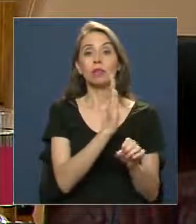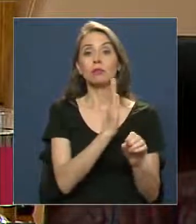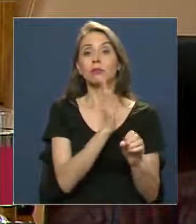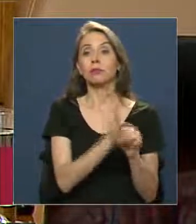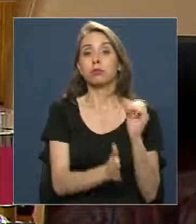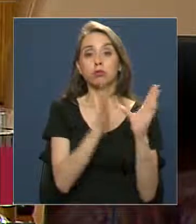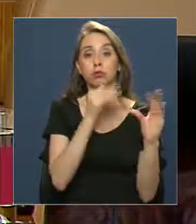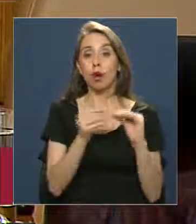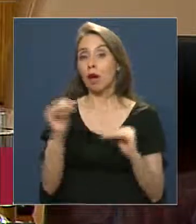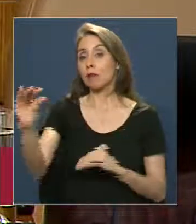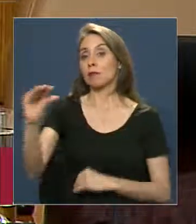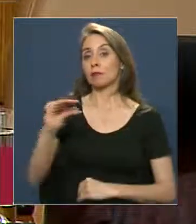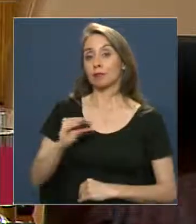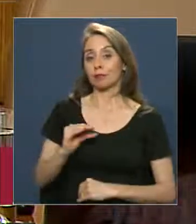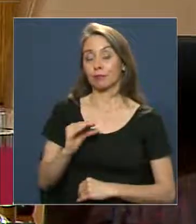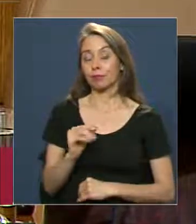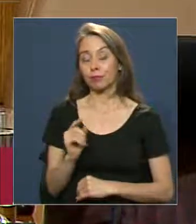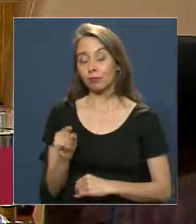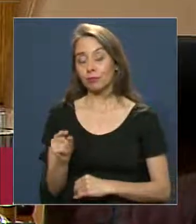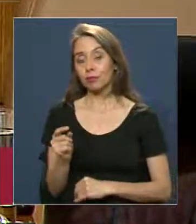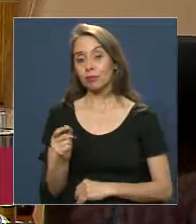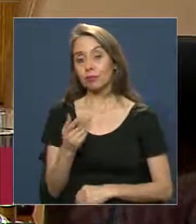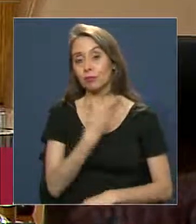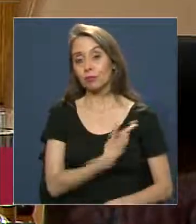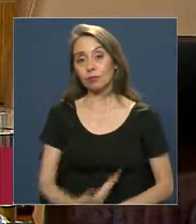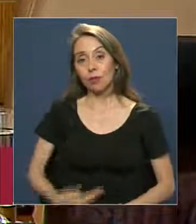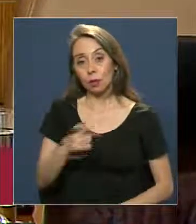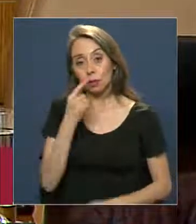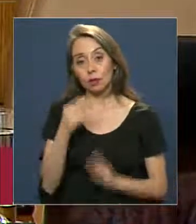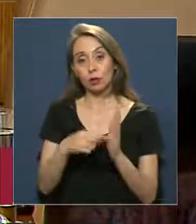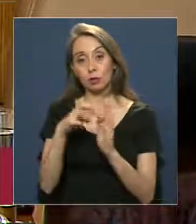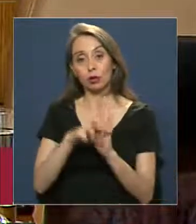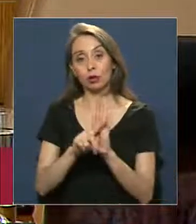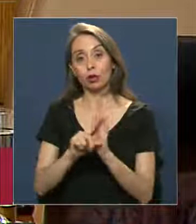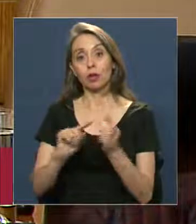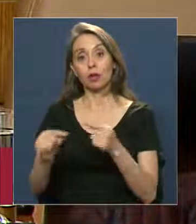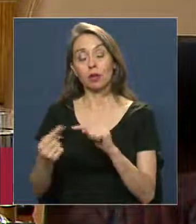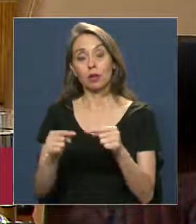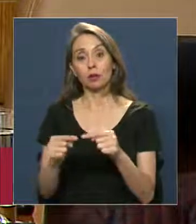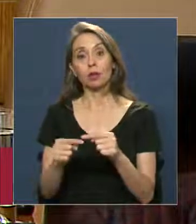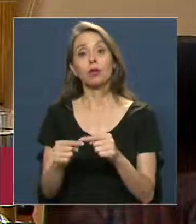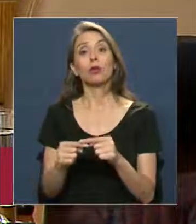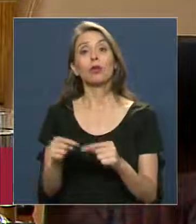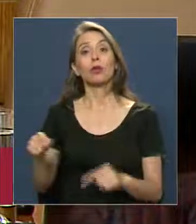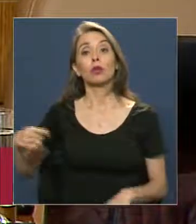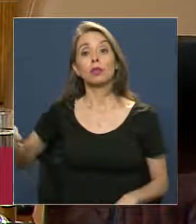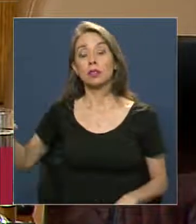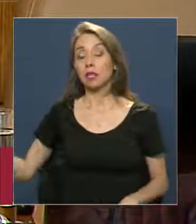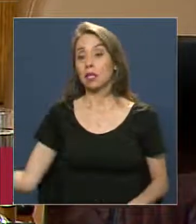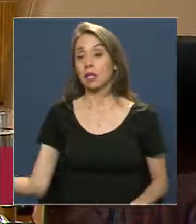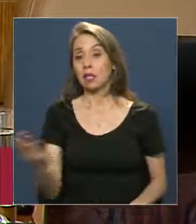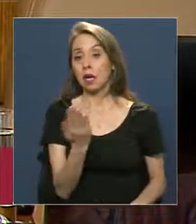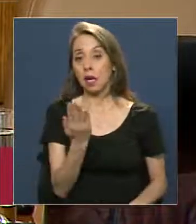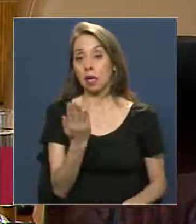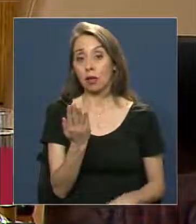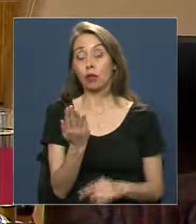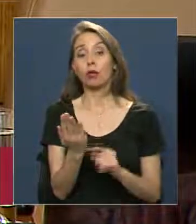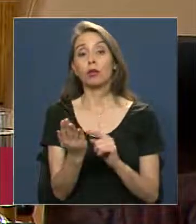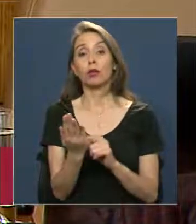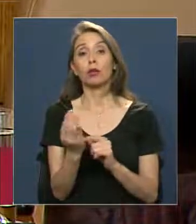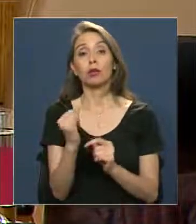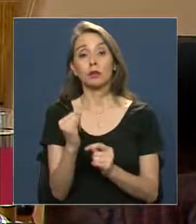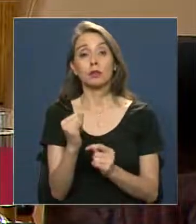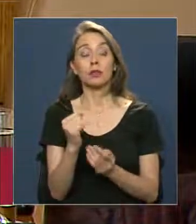valorar, presidente, que se haya puesto en discusión y que podamos votar este proyecto, que ya viene el Senado nuevamente, y por lo tanto, estas ayudas, que